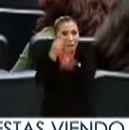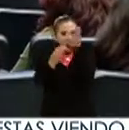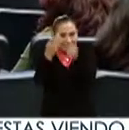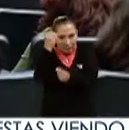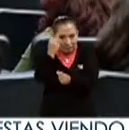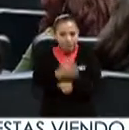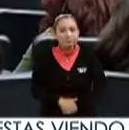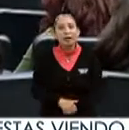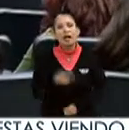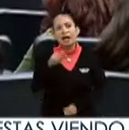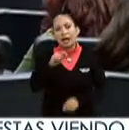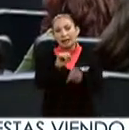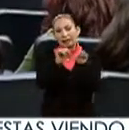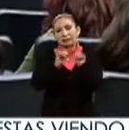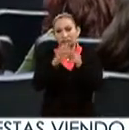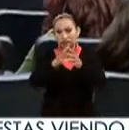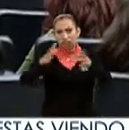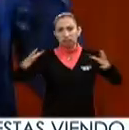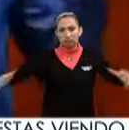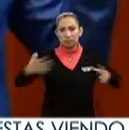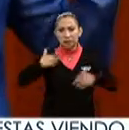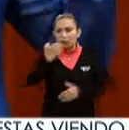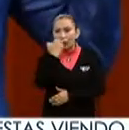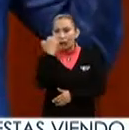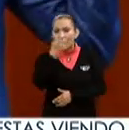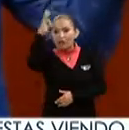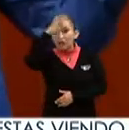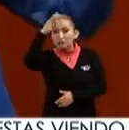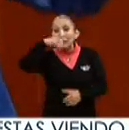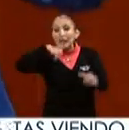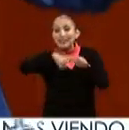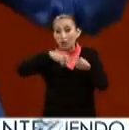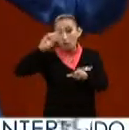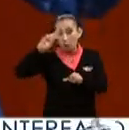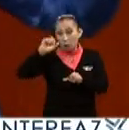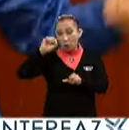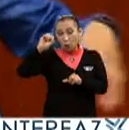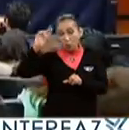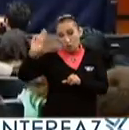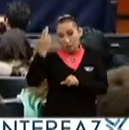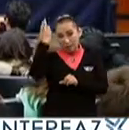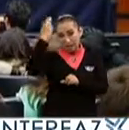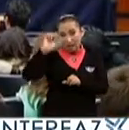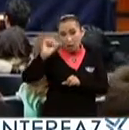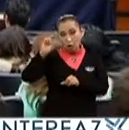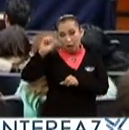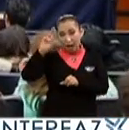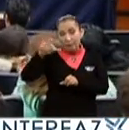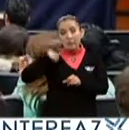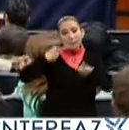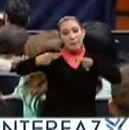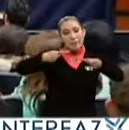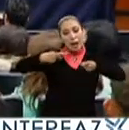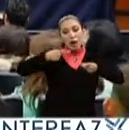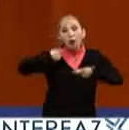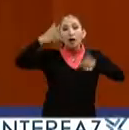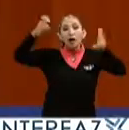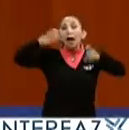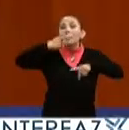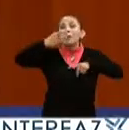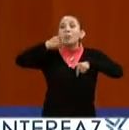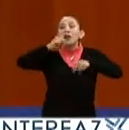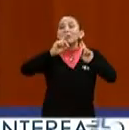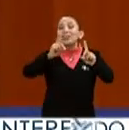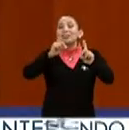aprendizaje. En la aula magna de la Facultad de Filosofía y Letras de la Universidad Nacional Autónoma de México se organizó Hablemos de